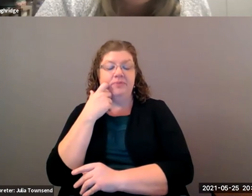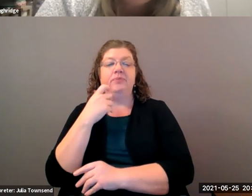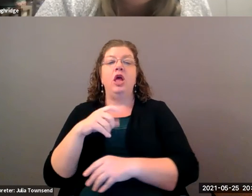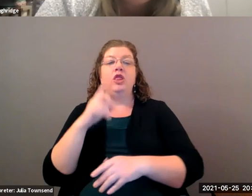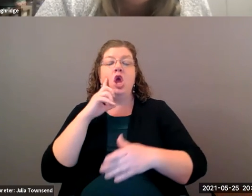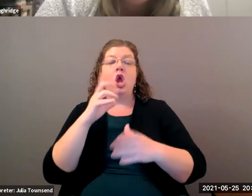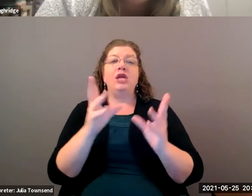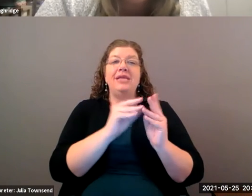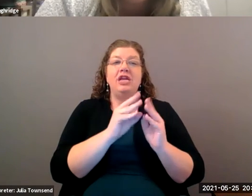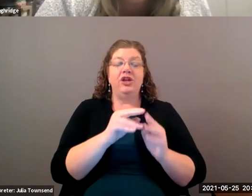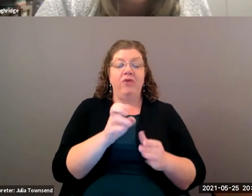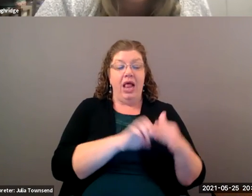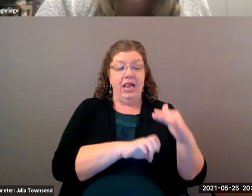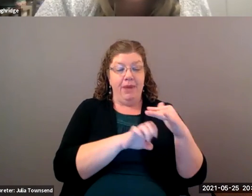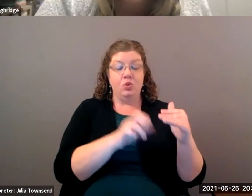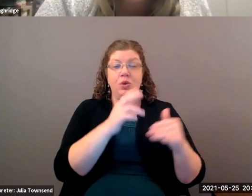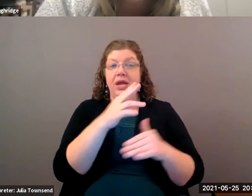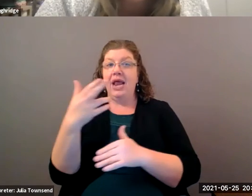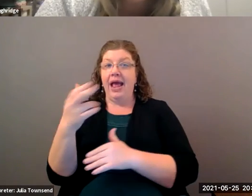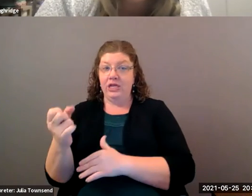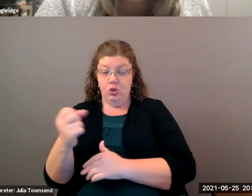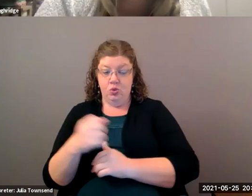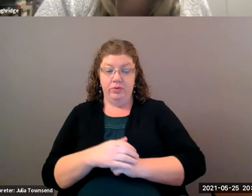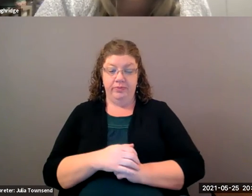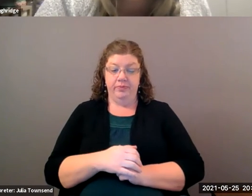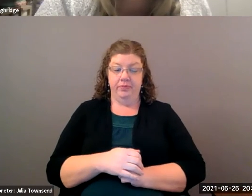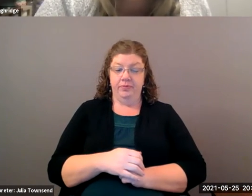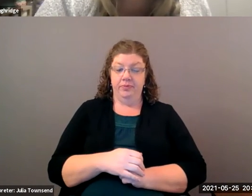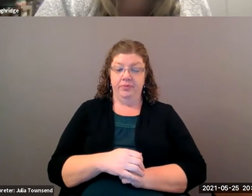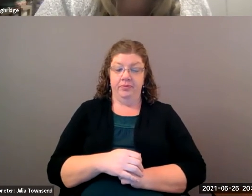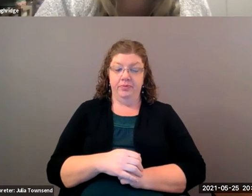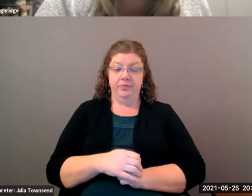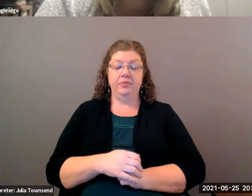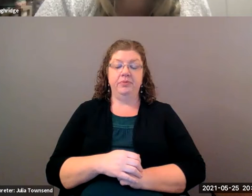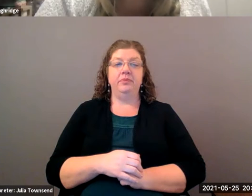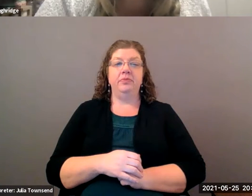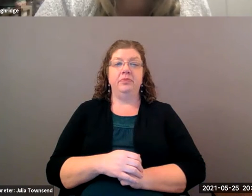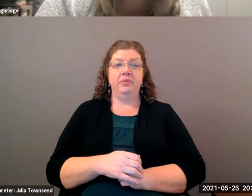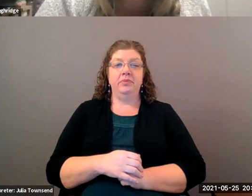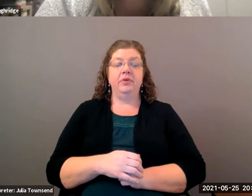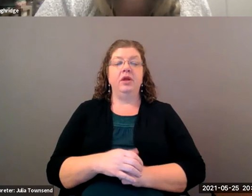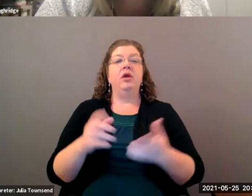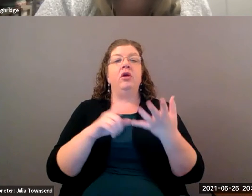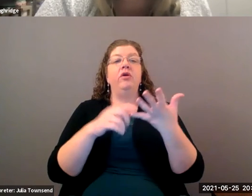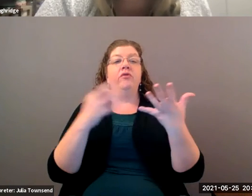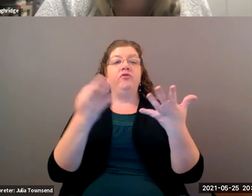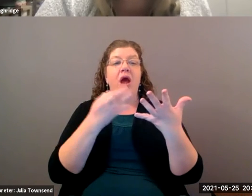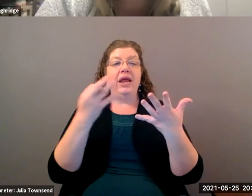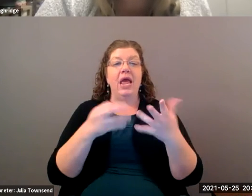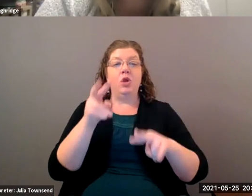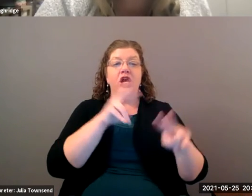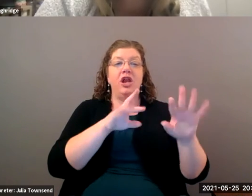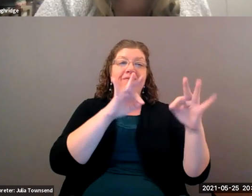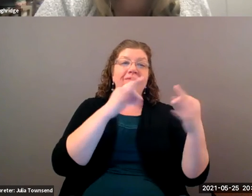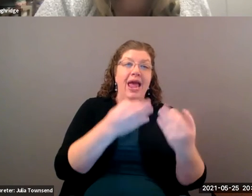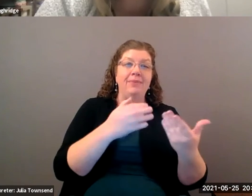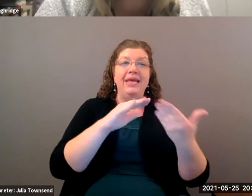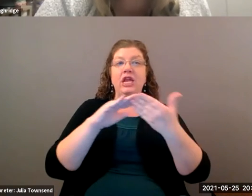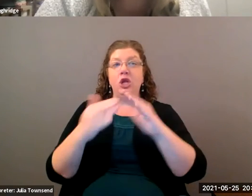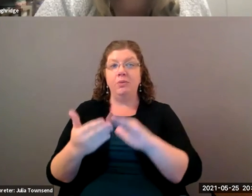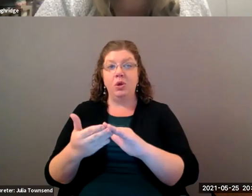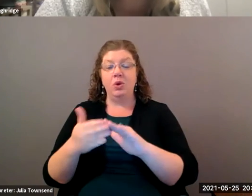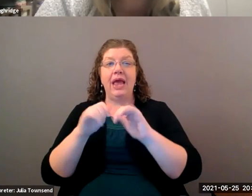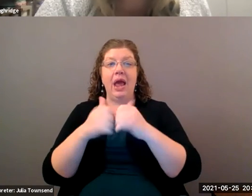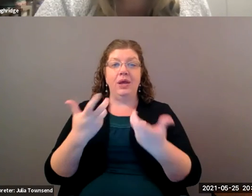una sesión de aprendizaje para el consejo. Entonces, él nos va a dar más información. Y el viernes vamos a